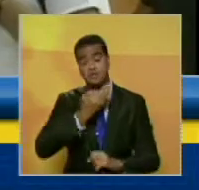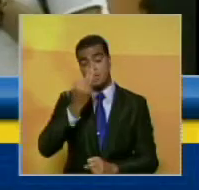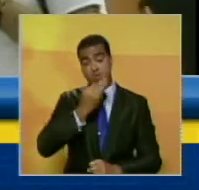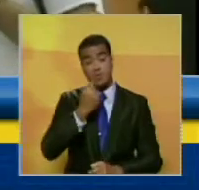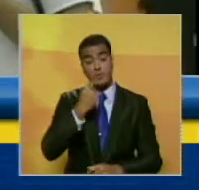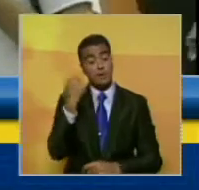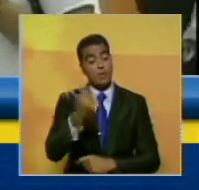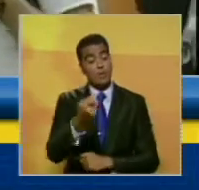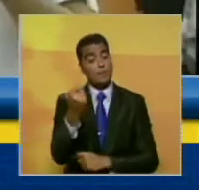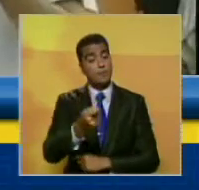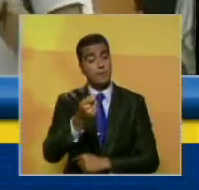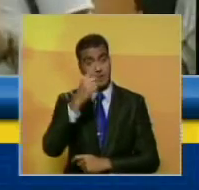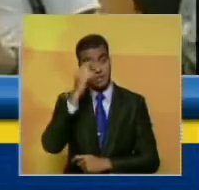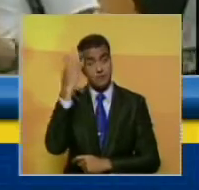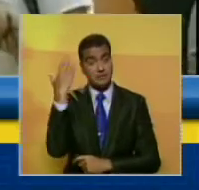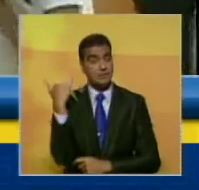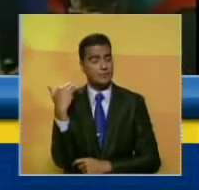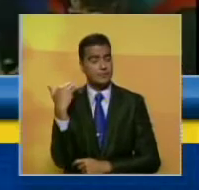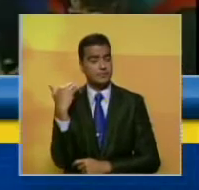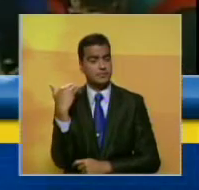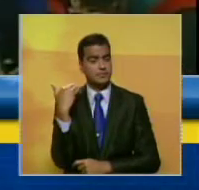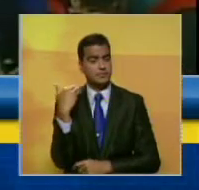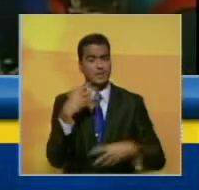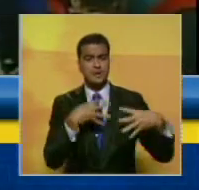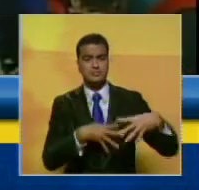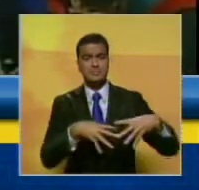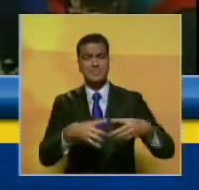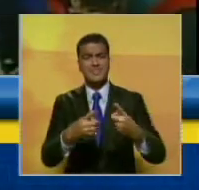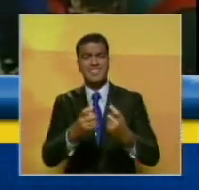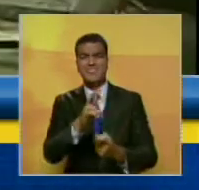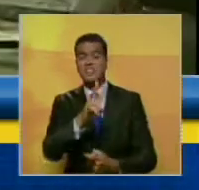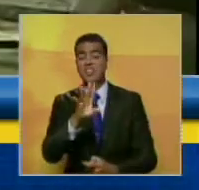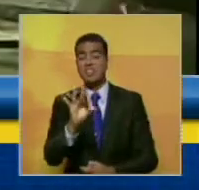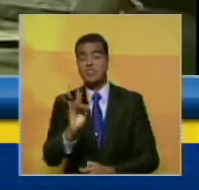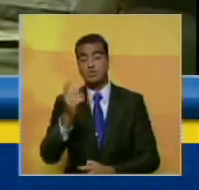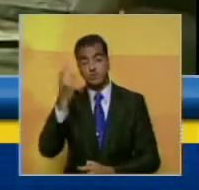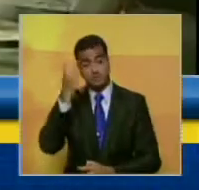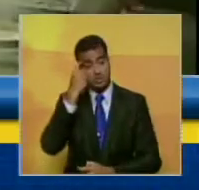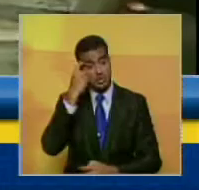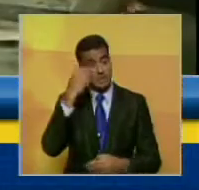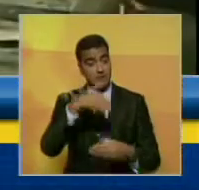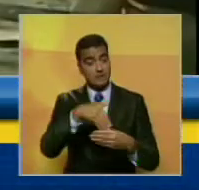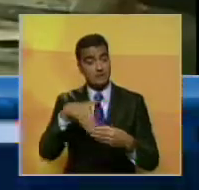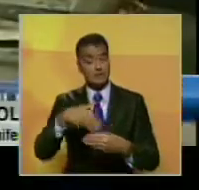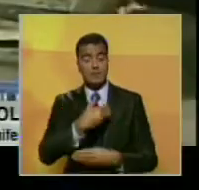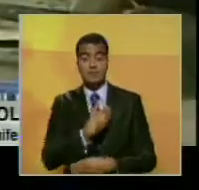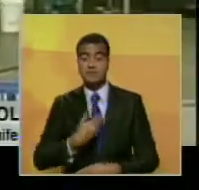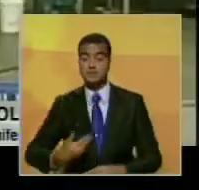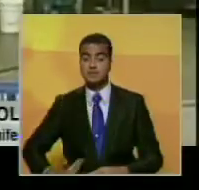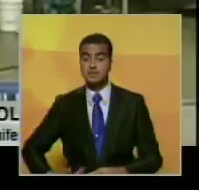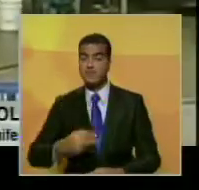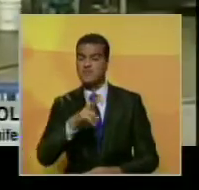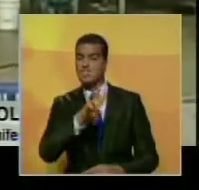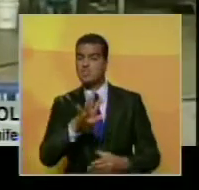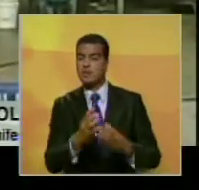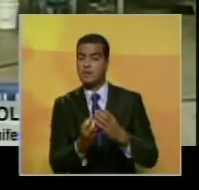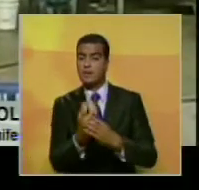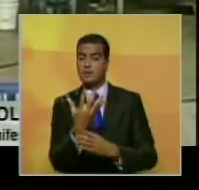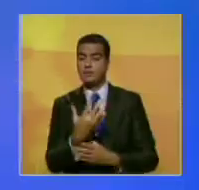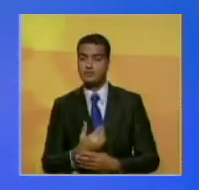compromisos establecidos el año pasado. La huelga se plantea cuando faltan solo 28 días para las elecciones presidenciales del 25 de